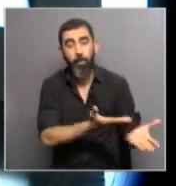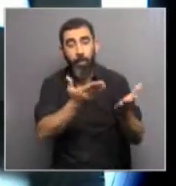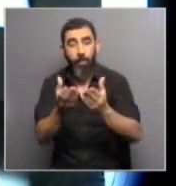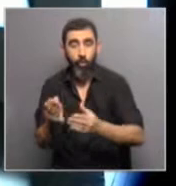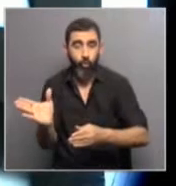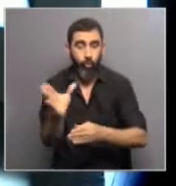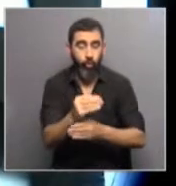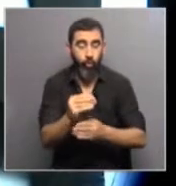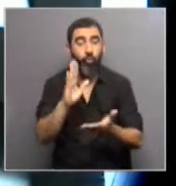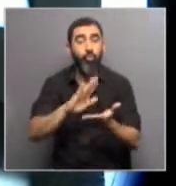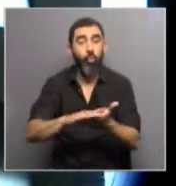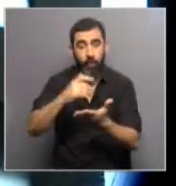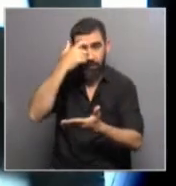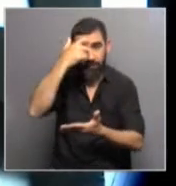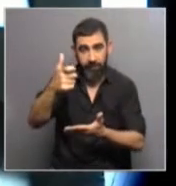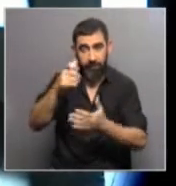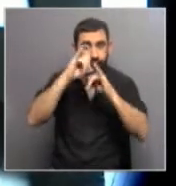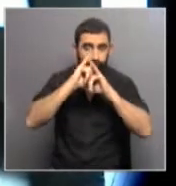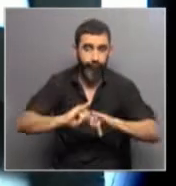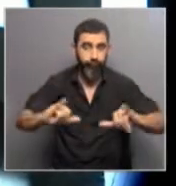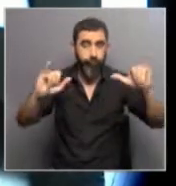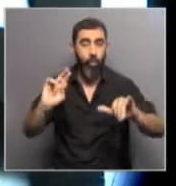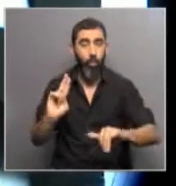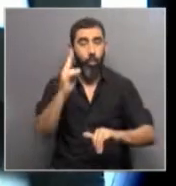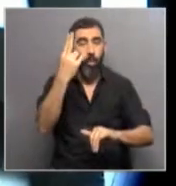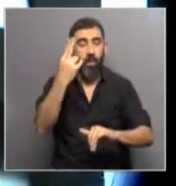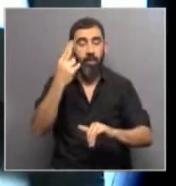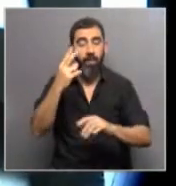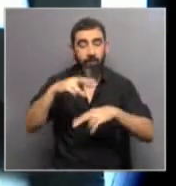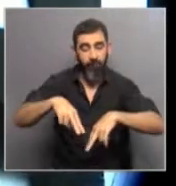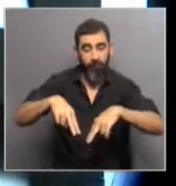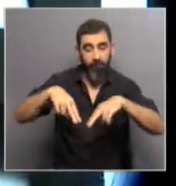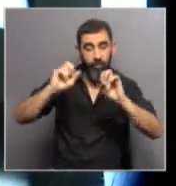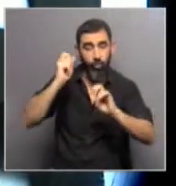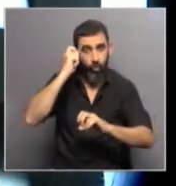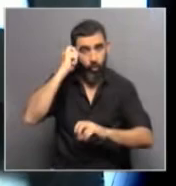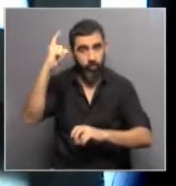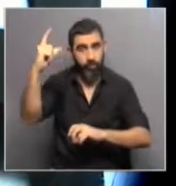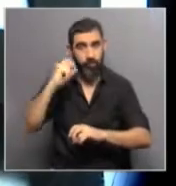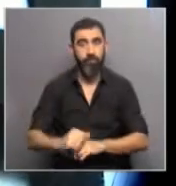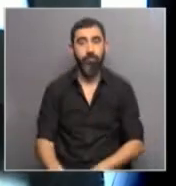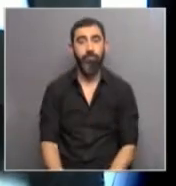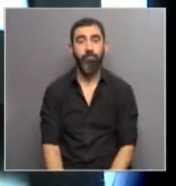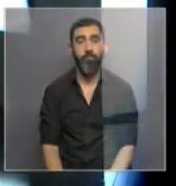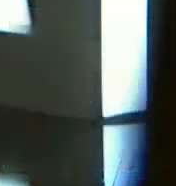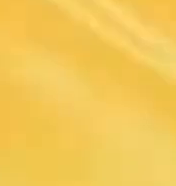y bienvenidos a Sobre Ciencia, divulgando el Uruguay de la investigación y el conocimiento.